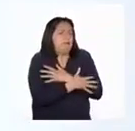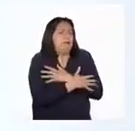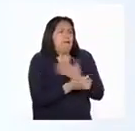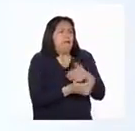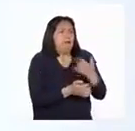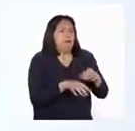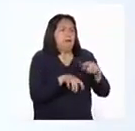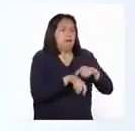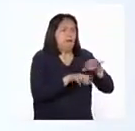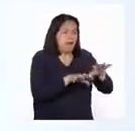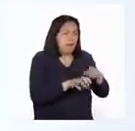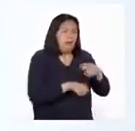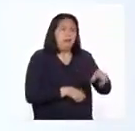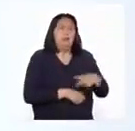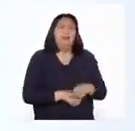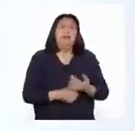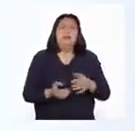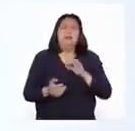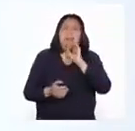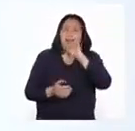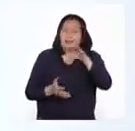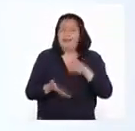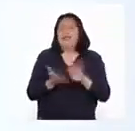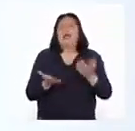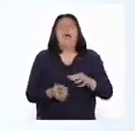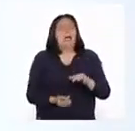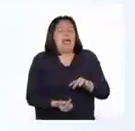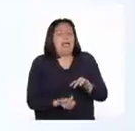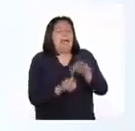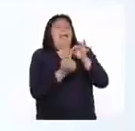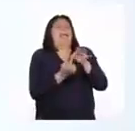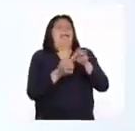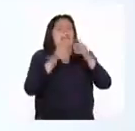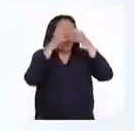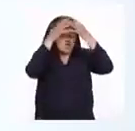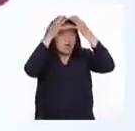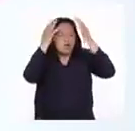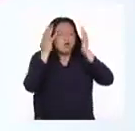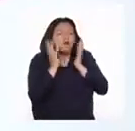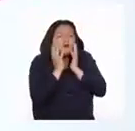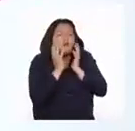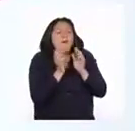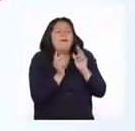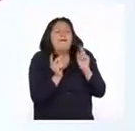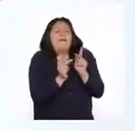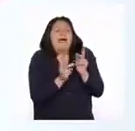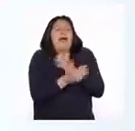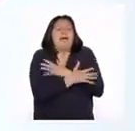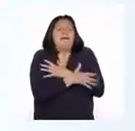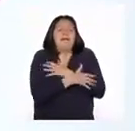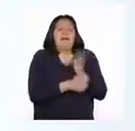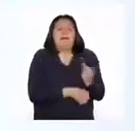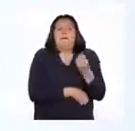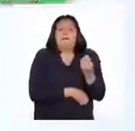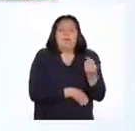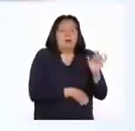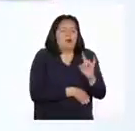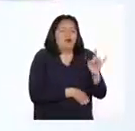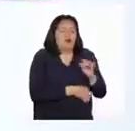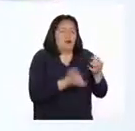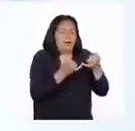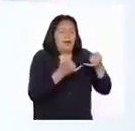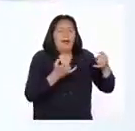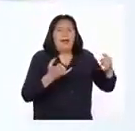heladas. Ella los llamaba chullos especiales por lo perfecto que abrigaban durante el frío debido a que utilizaban